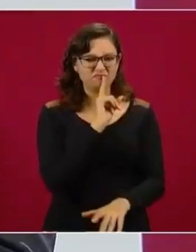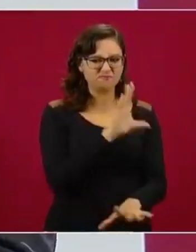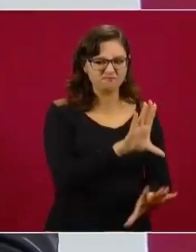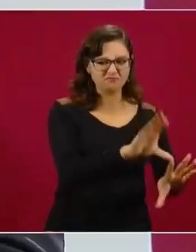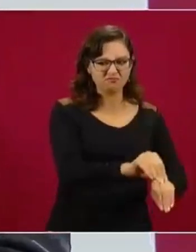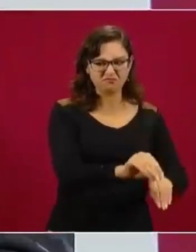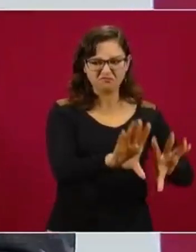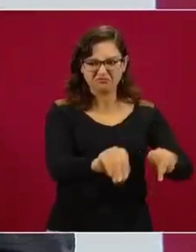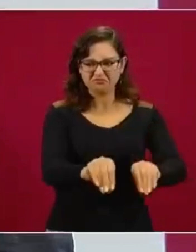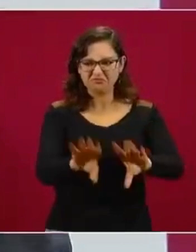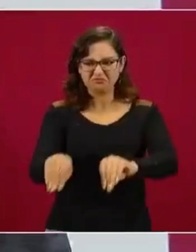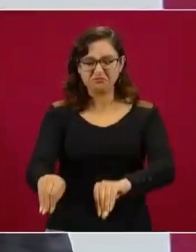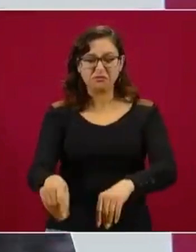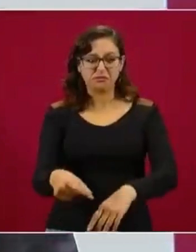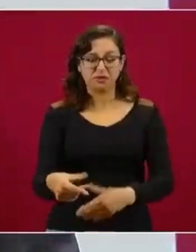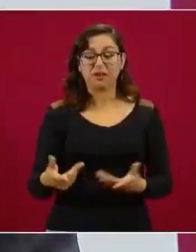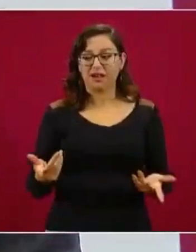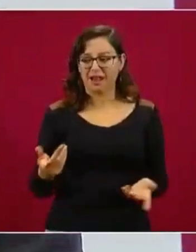que